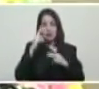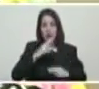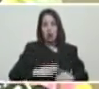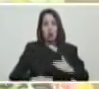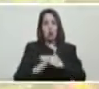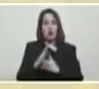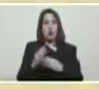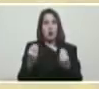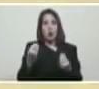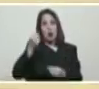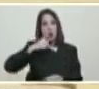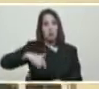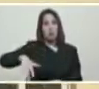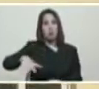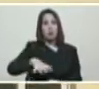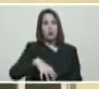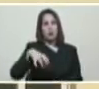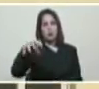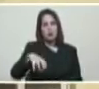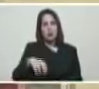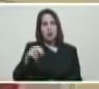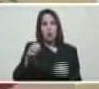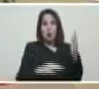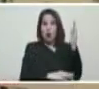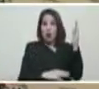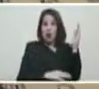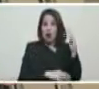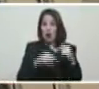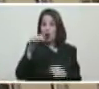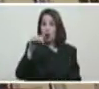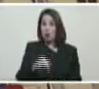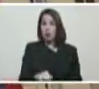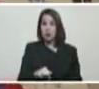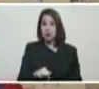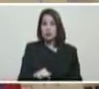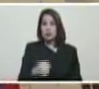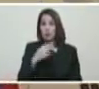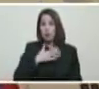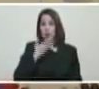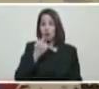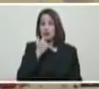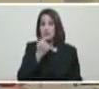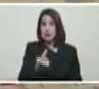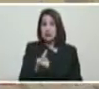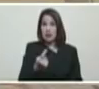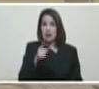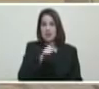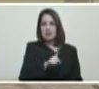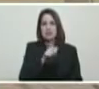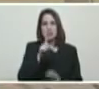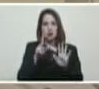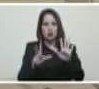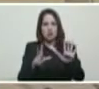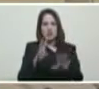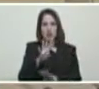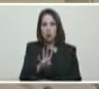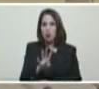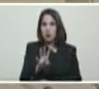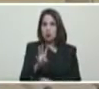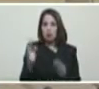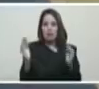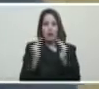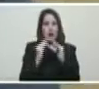pueblo del Estado Lara hoy desde el estado Lara aquí le puedo decir que tenemos 184